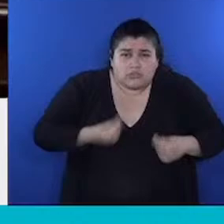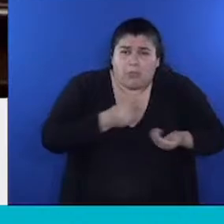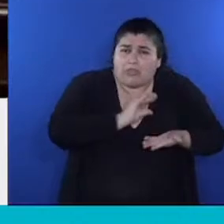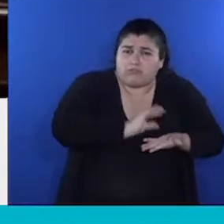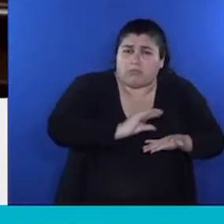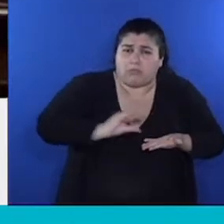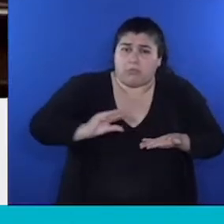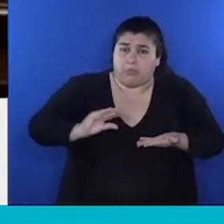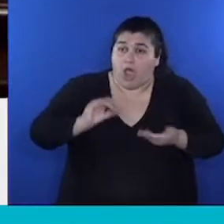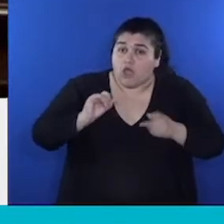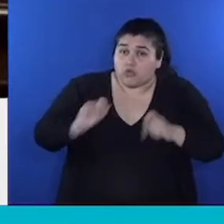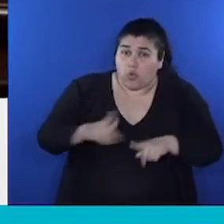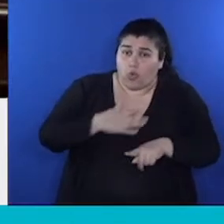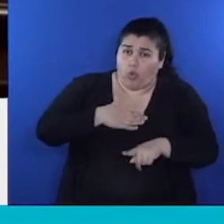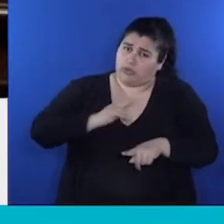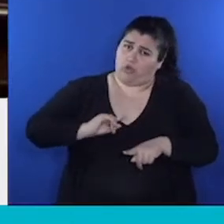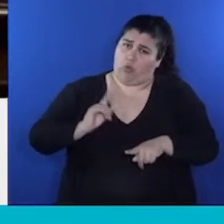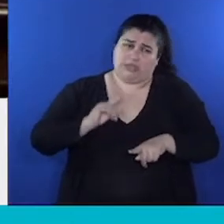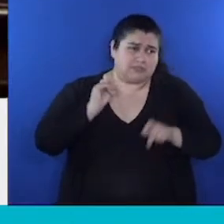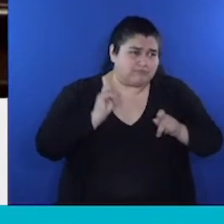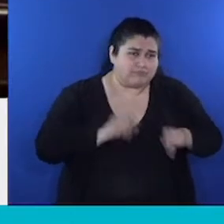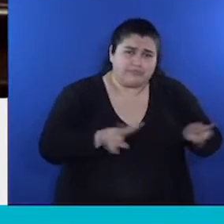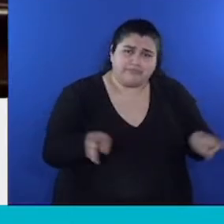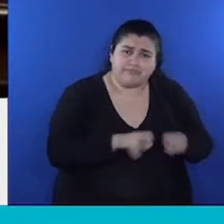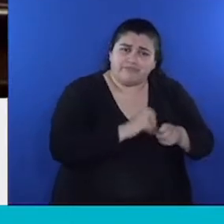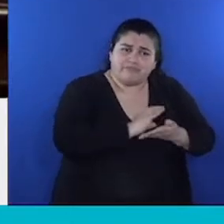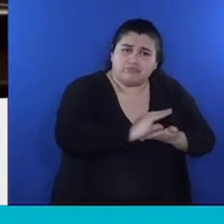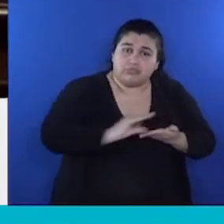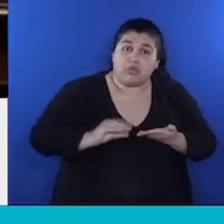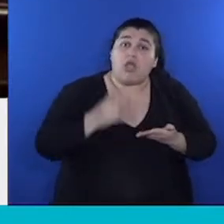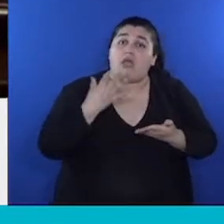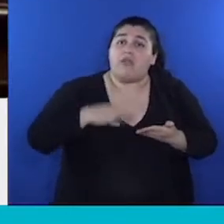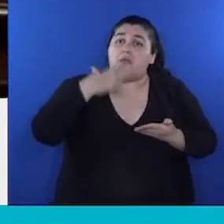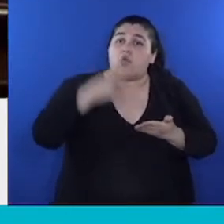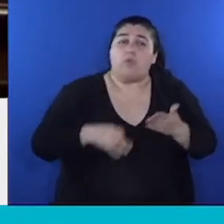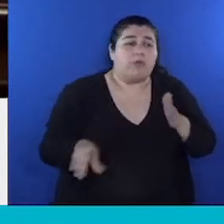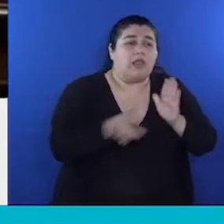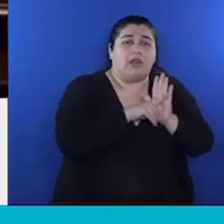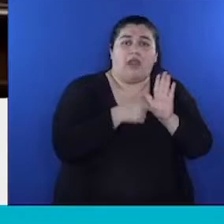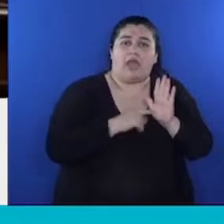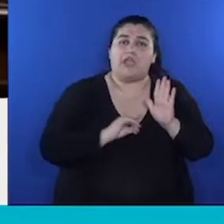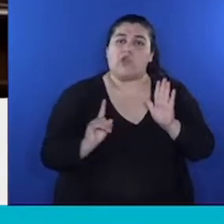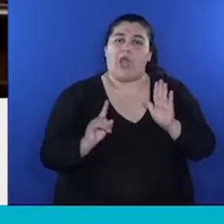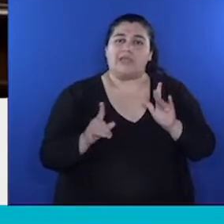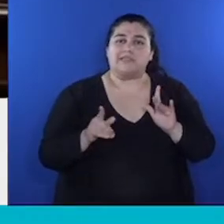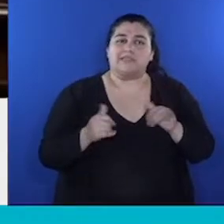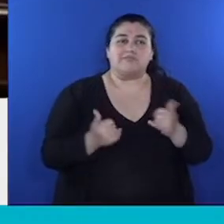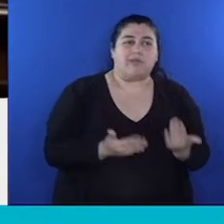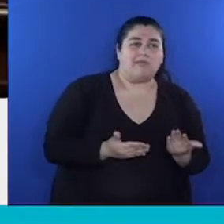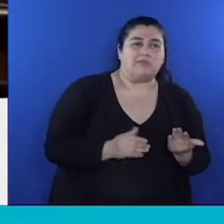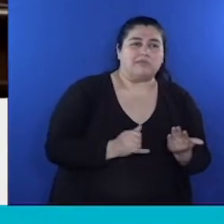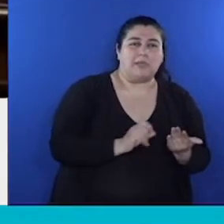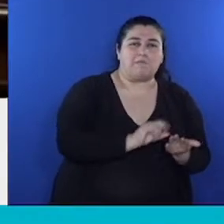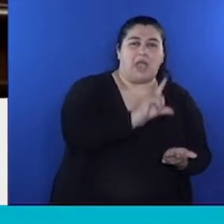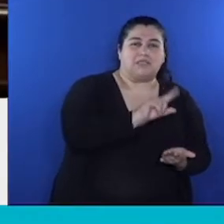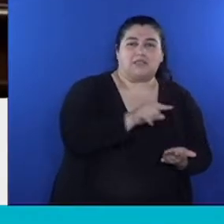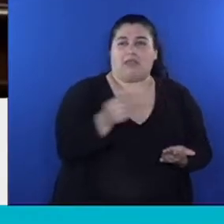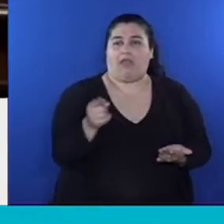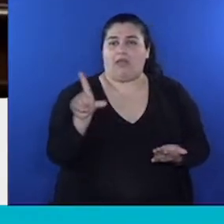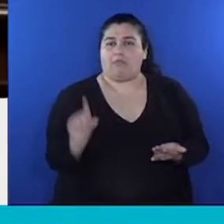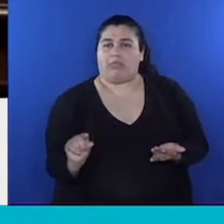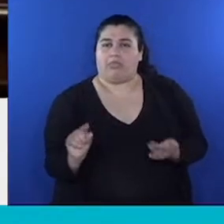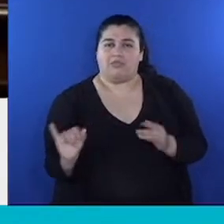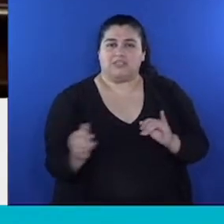son de la provincia, y que lo que está haciendo es cumpliendo una ley y no teniendo una actitud discrecional de darle a quien quiere él o no darle a quien quiere él.